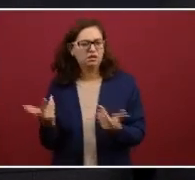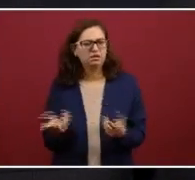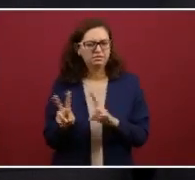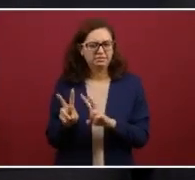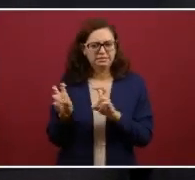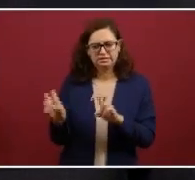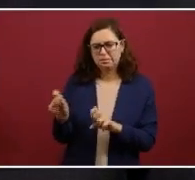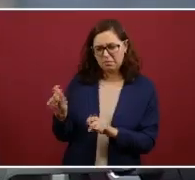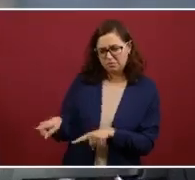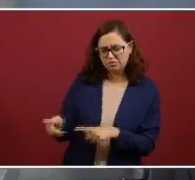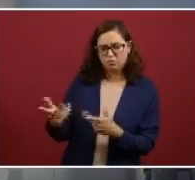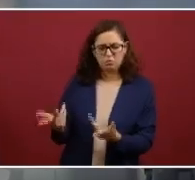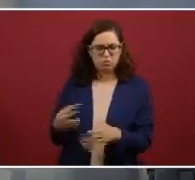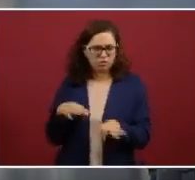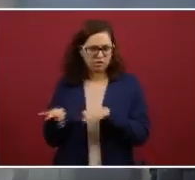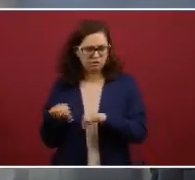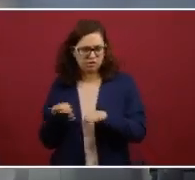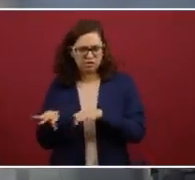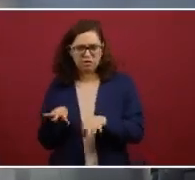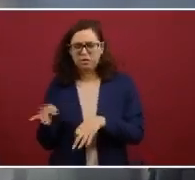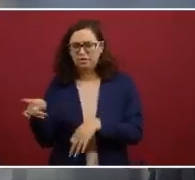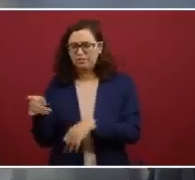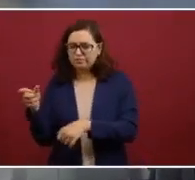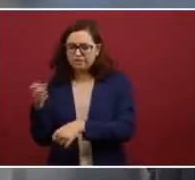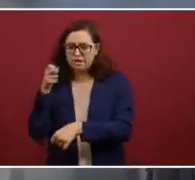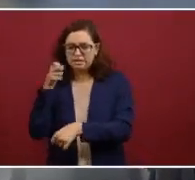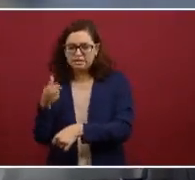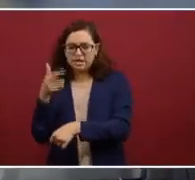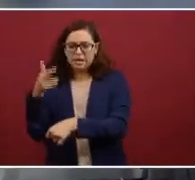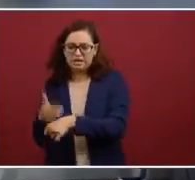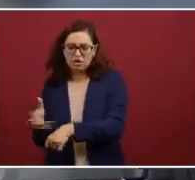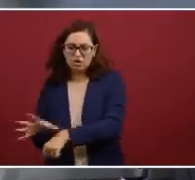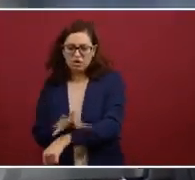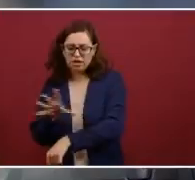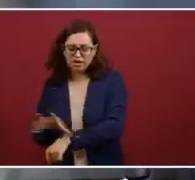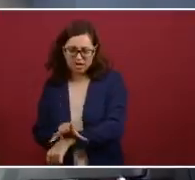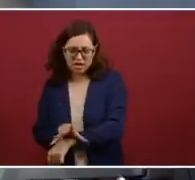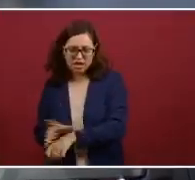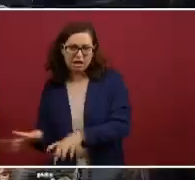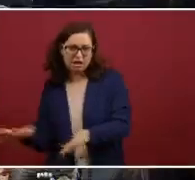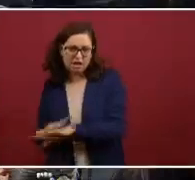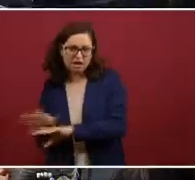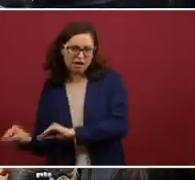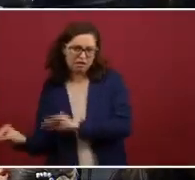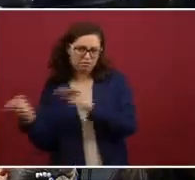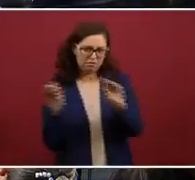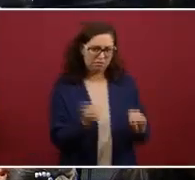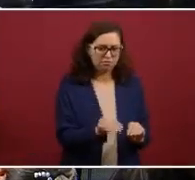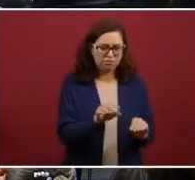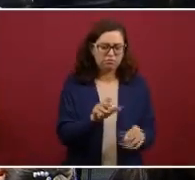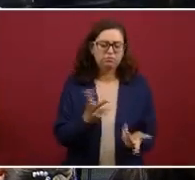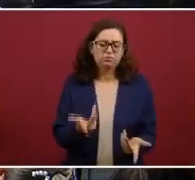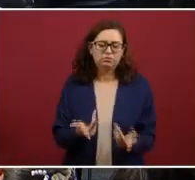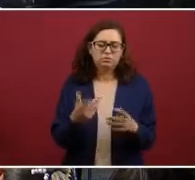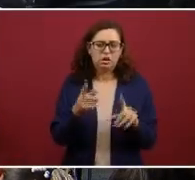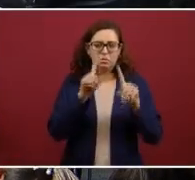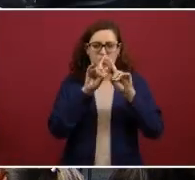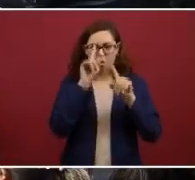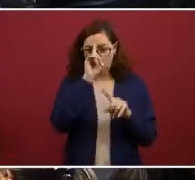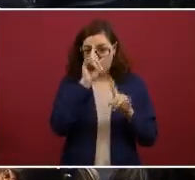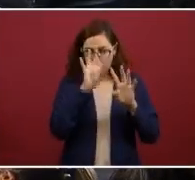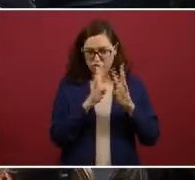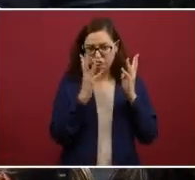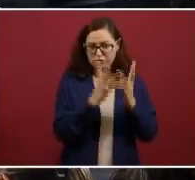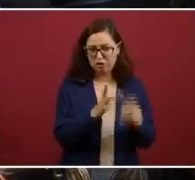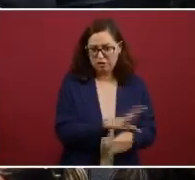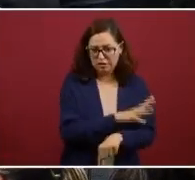desempeñaron funciones, porque fue secretario de Energía de Ernesto Zedillo y después pasó a consejo de una empresa